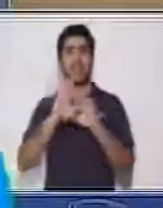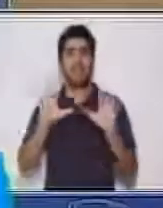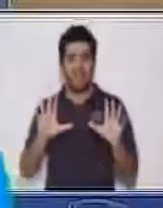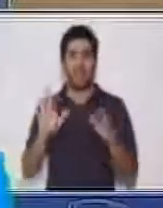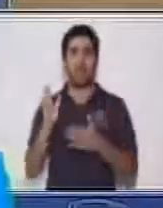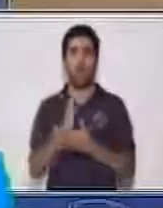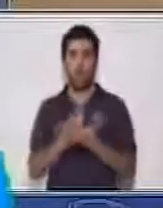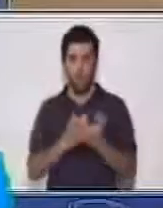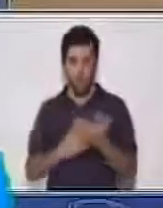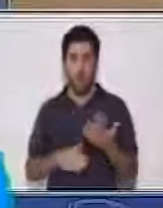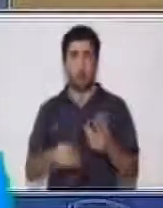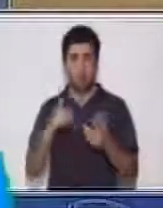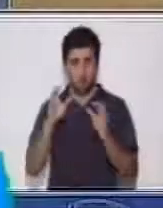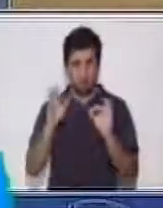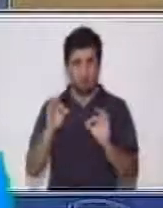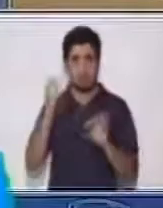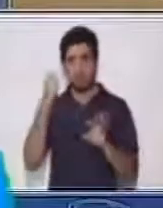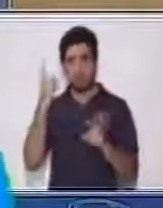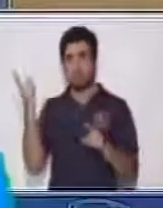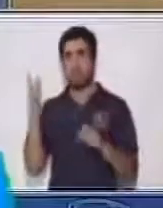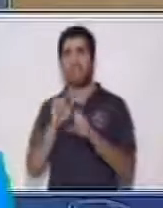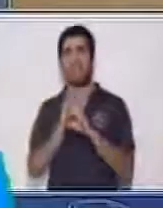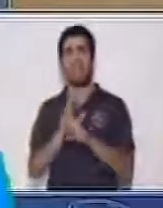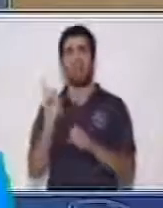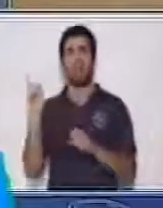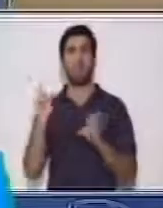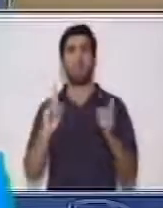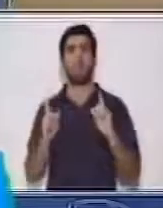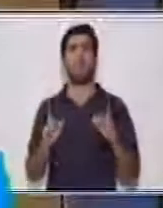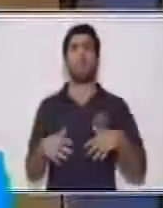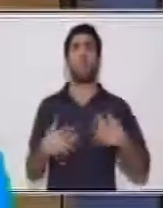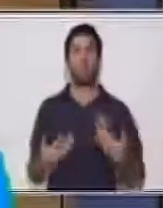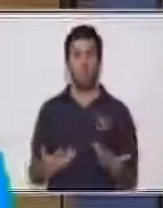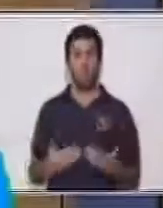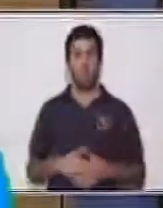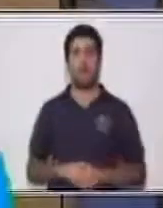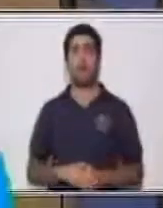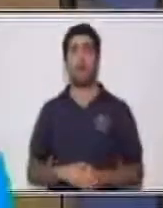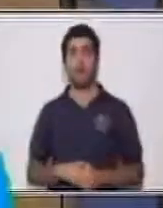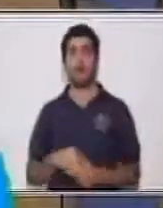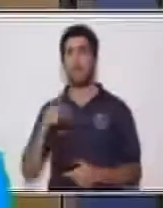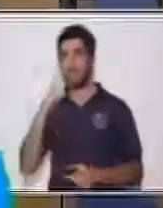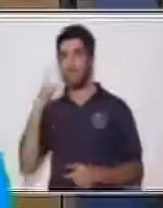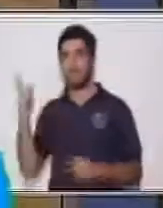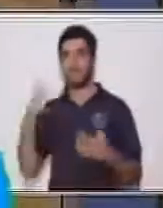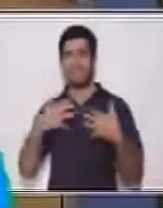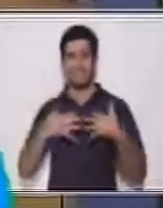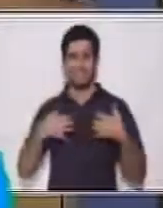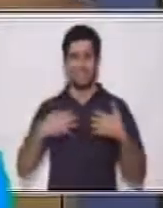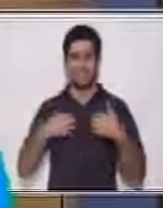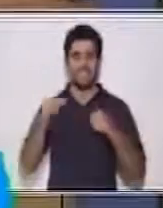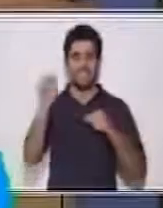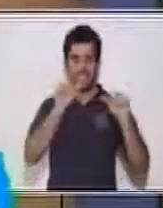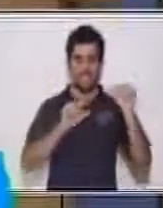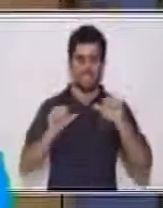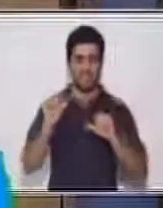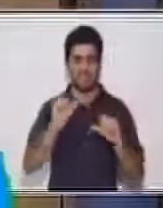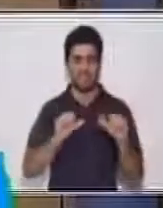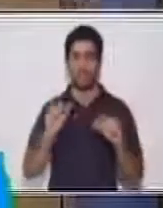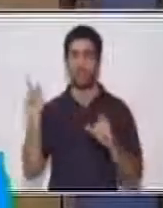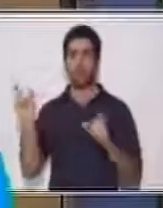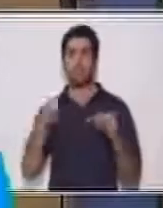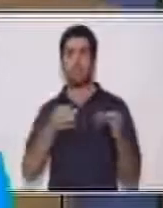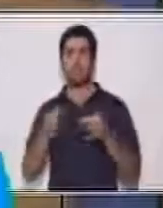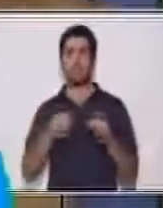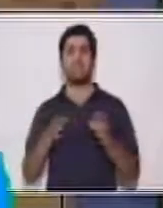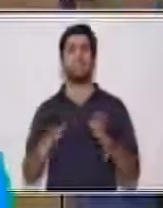¿te recuerdas que nos quedaba un ejemplo? Muy bien. Nuestro último ejemplo es el del científico, en el cual nos están explicando que